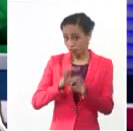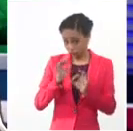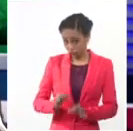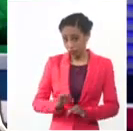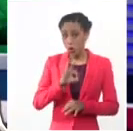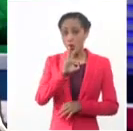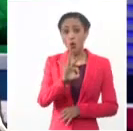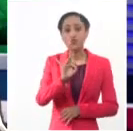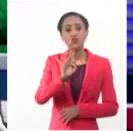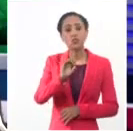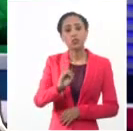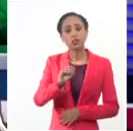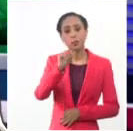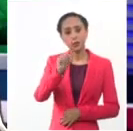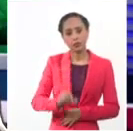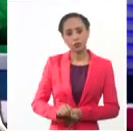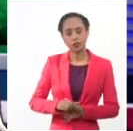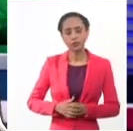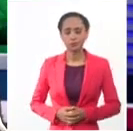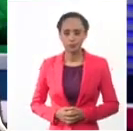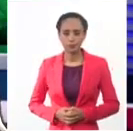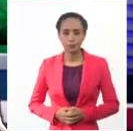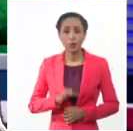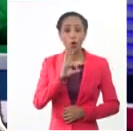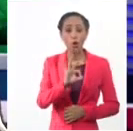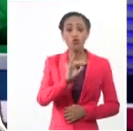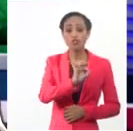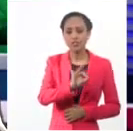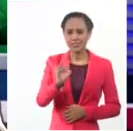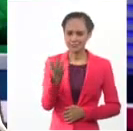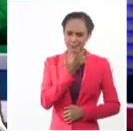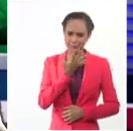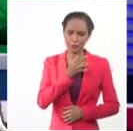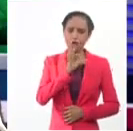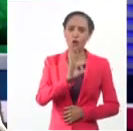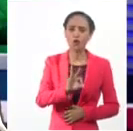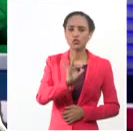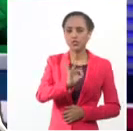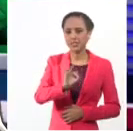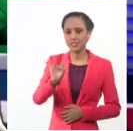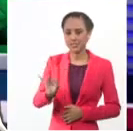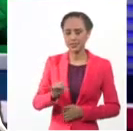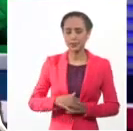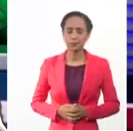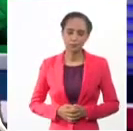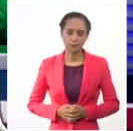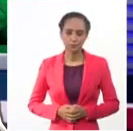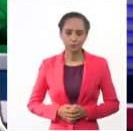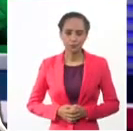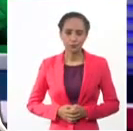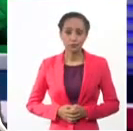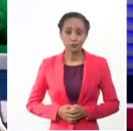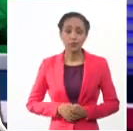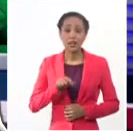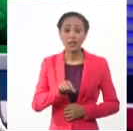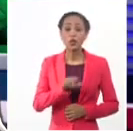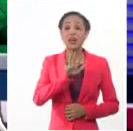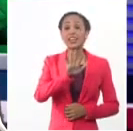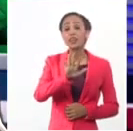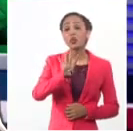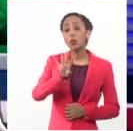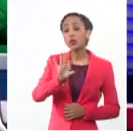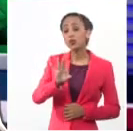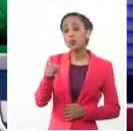870 pacientes con COVID-19, estamos hablando de 548 menos,